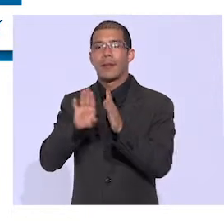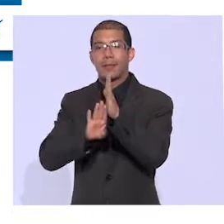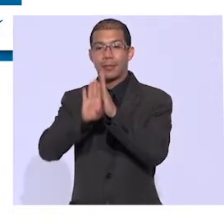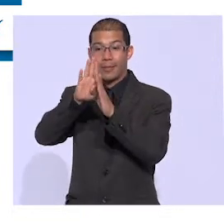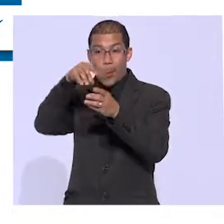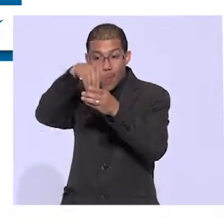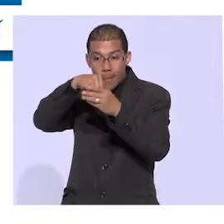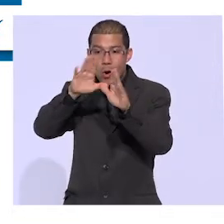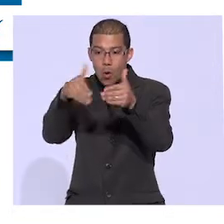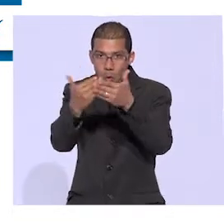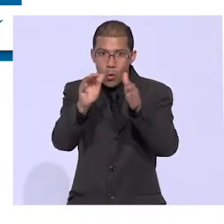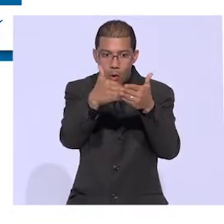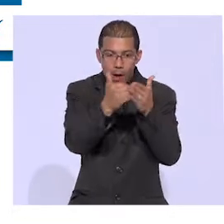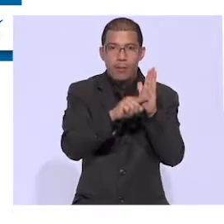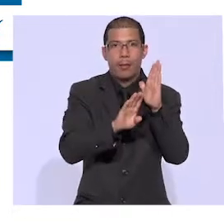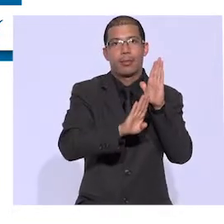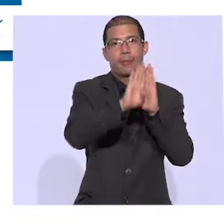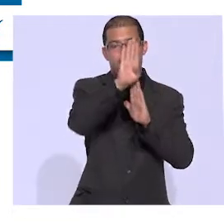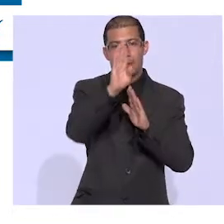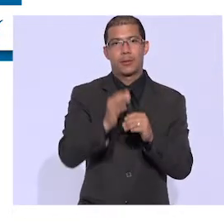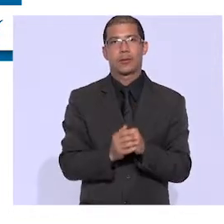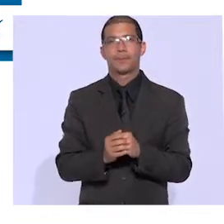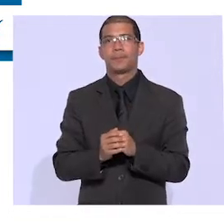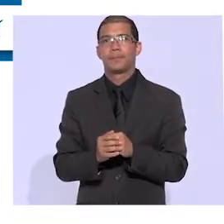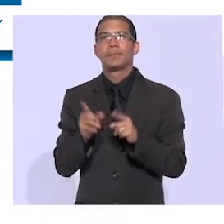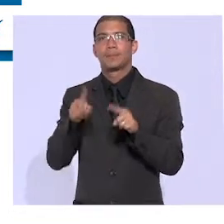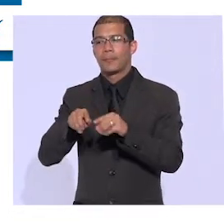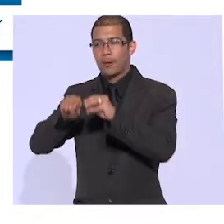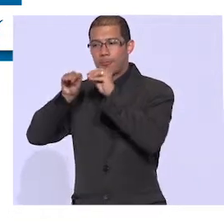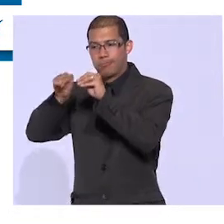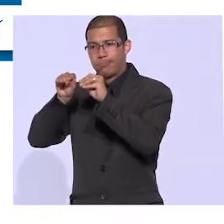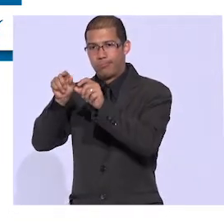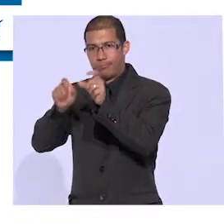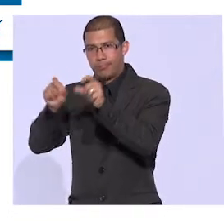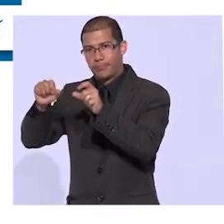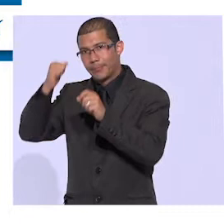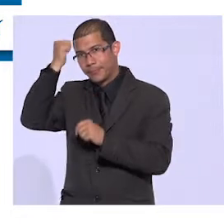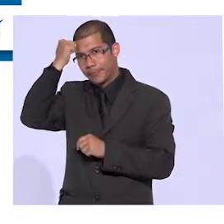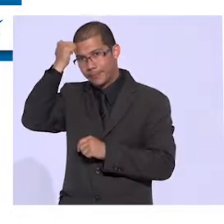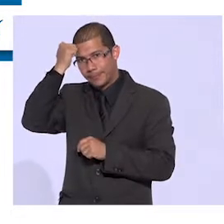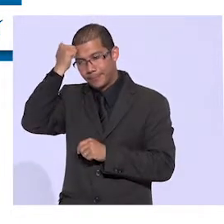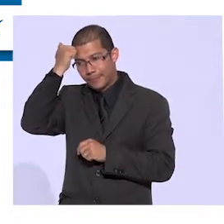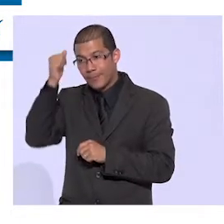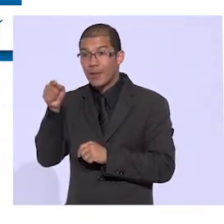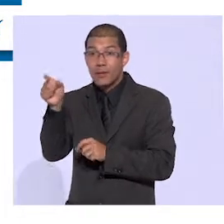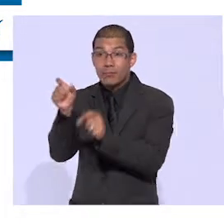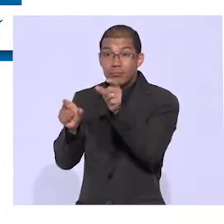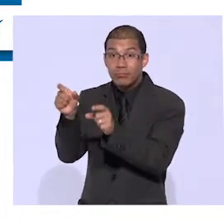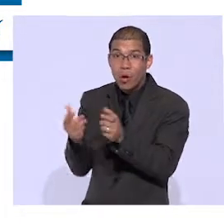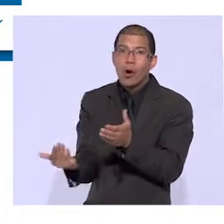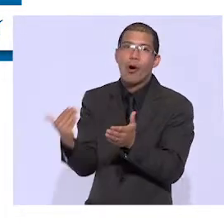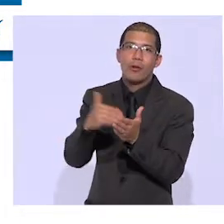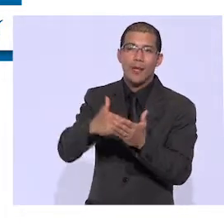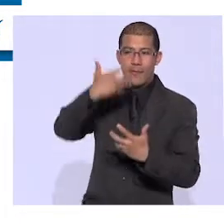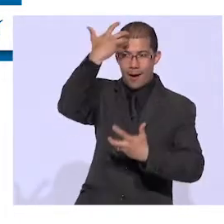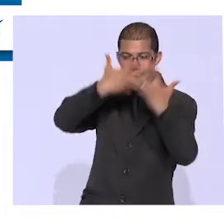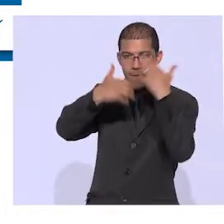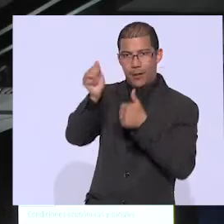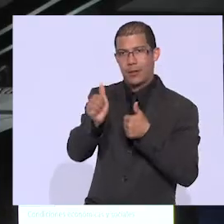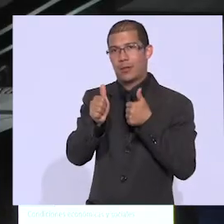la autonomía de los centros escolares para seleccionar profesores y de mecanismos de evaluación del profesorado. Otra vez, mecanismos de